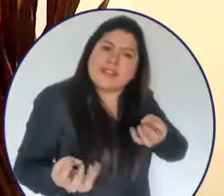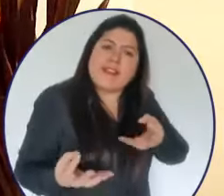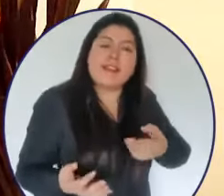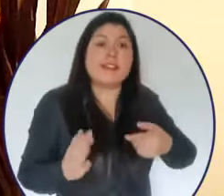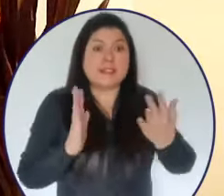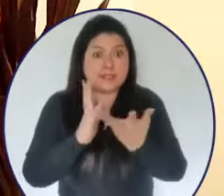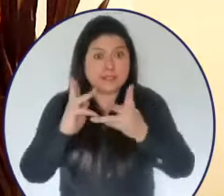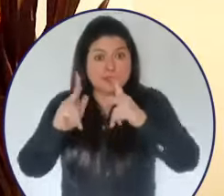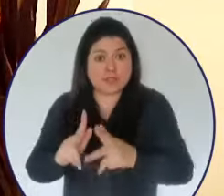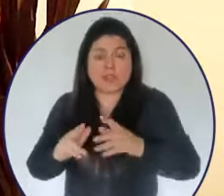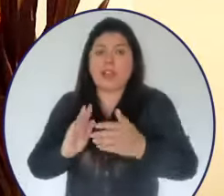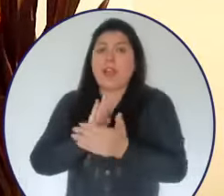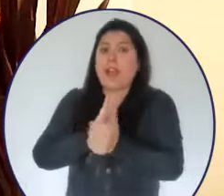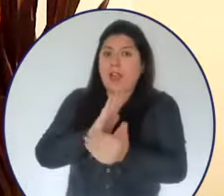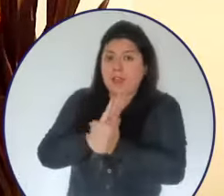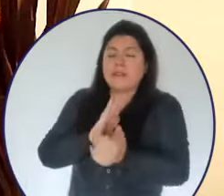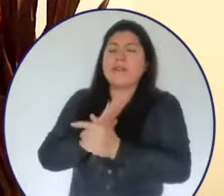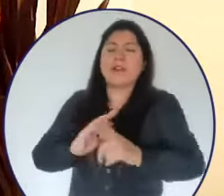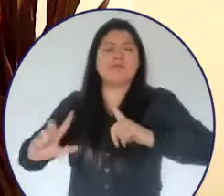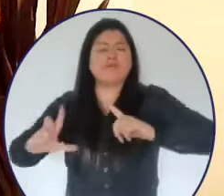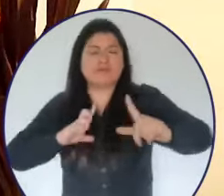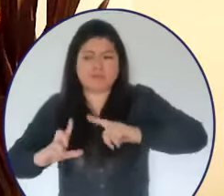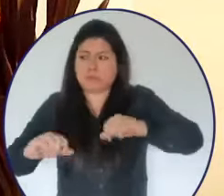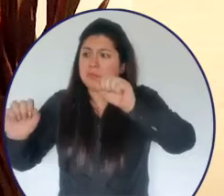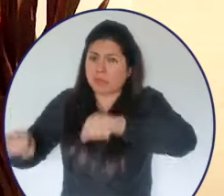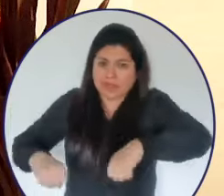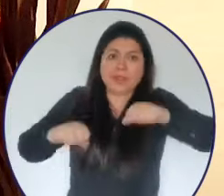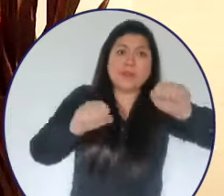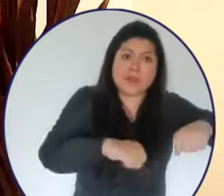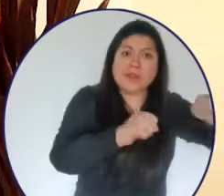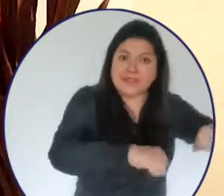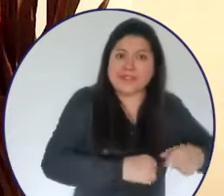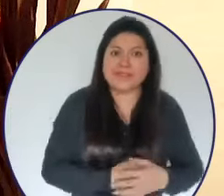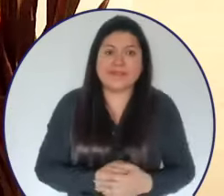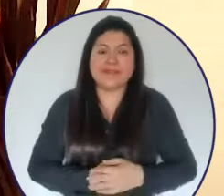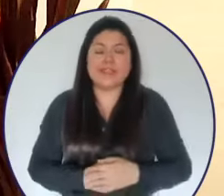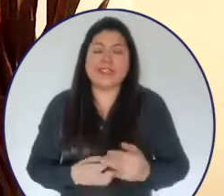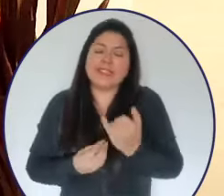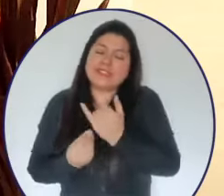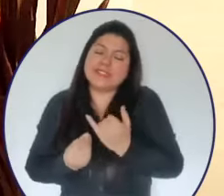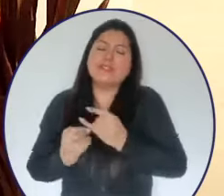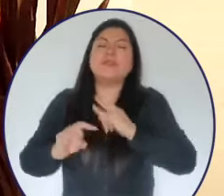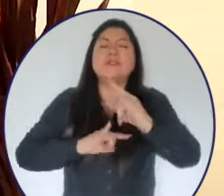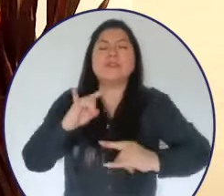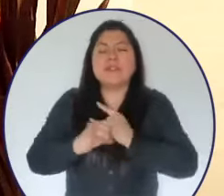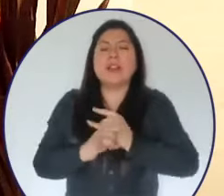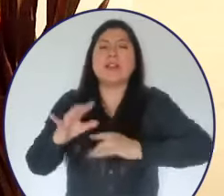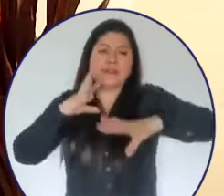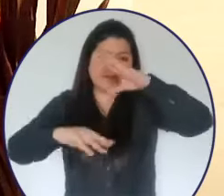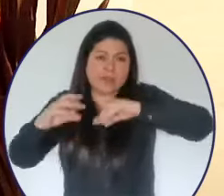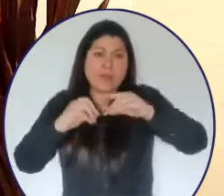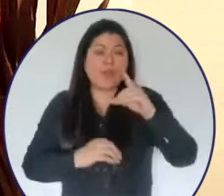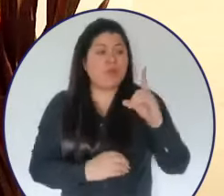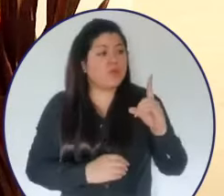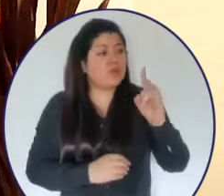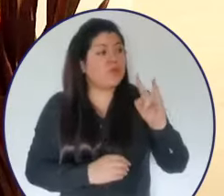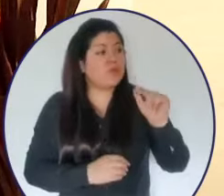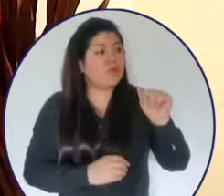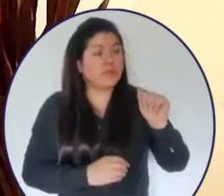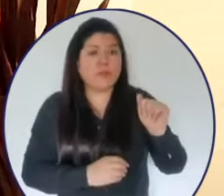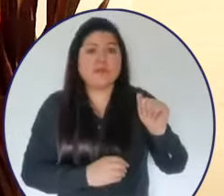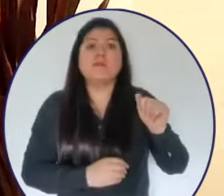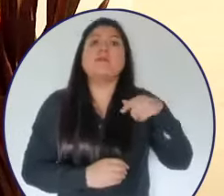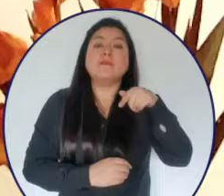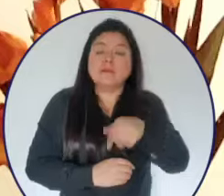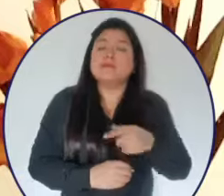implementado un sistema de puntos o actividades estratégicas que le permitan al estudiante desarrollar habilidades